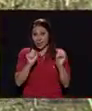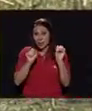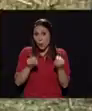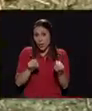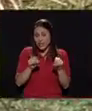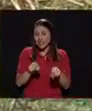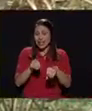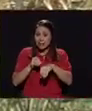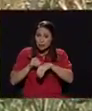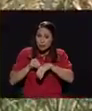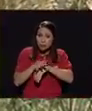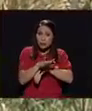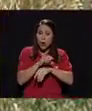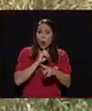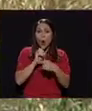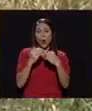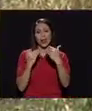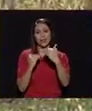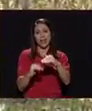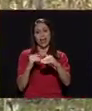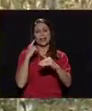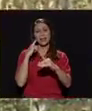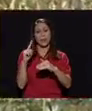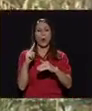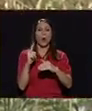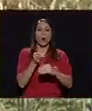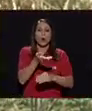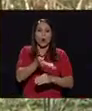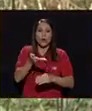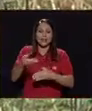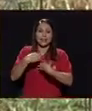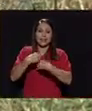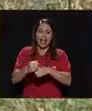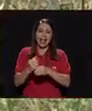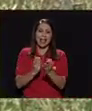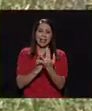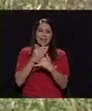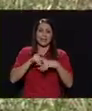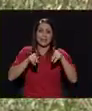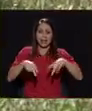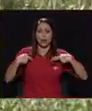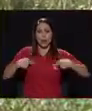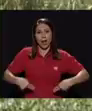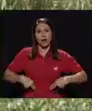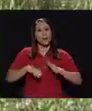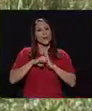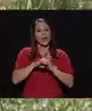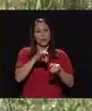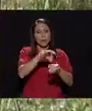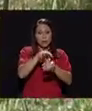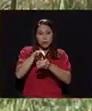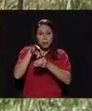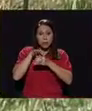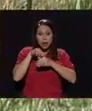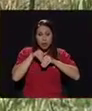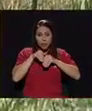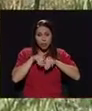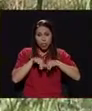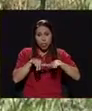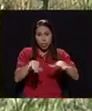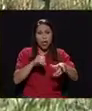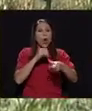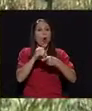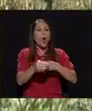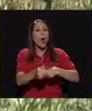o limitadas por prácticas humanas como la expansión agrícola, contaminación de las aguas